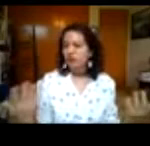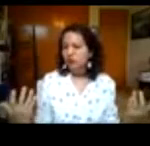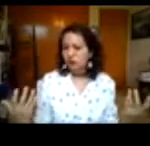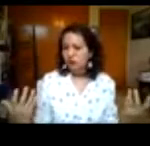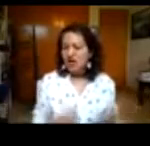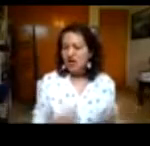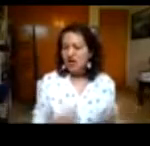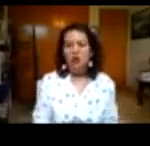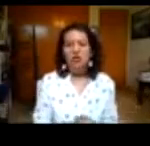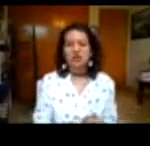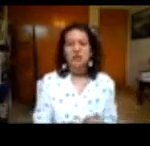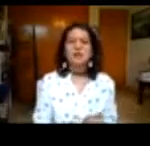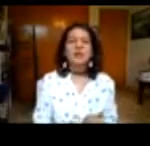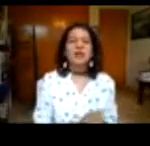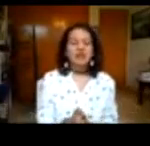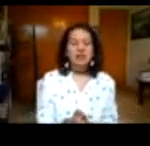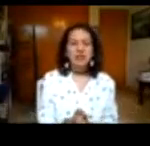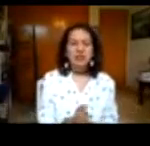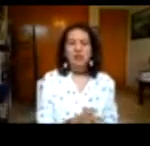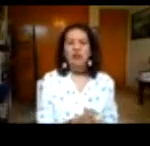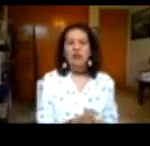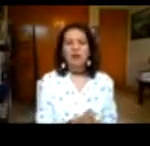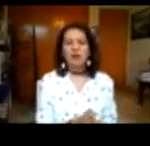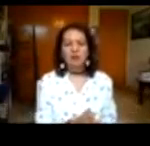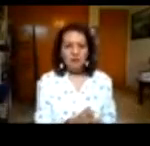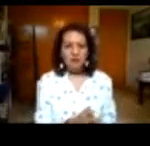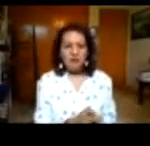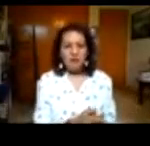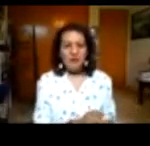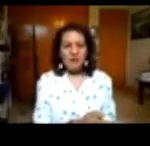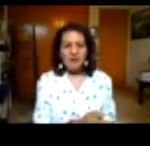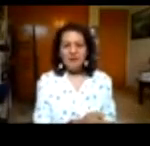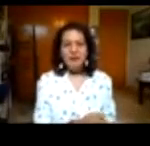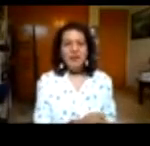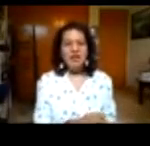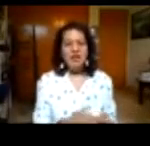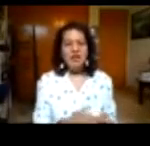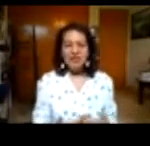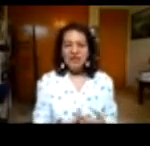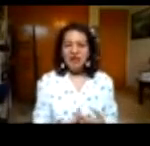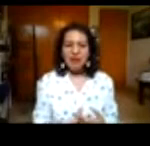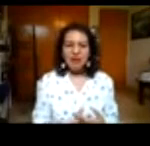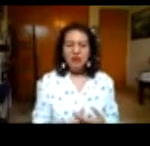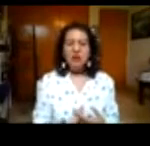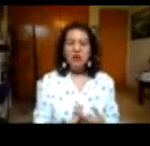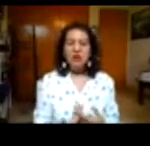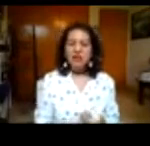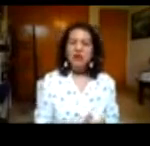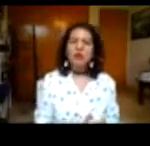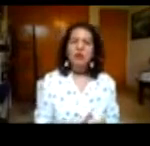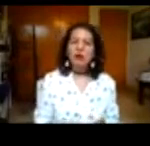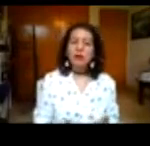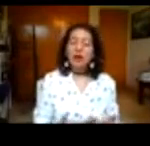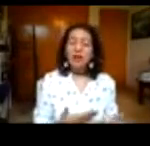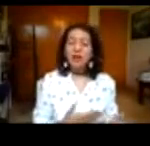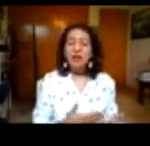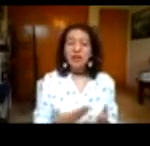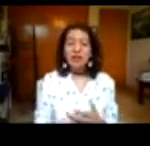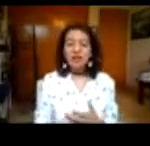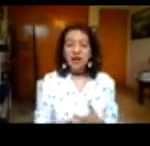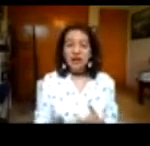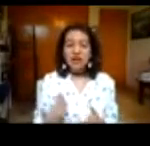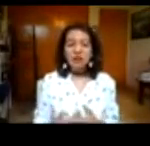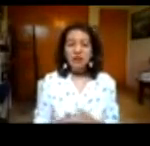pues son bien importantes. Siguiente, por favor. El tercer elemento que les comentaba es